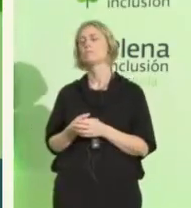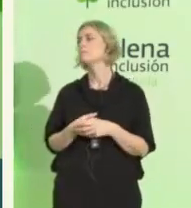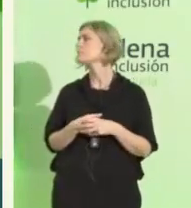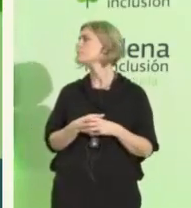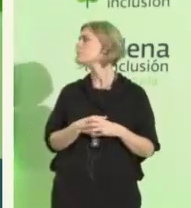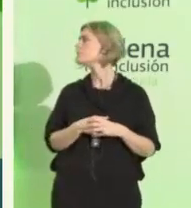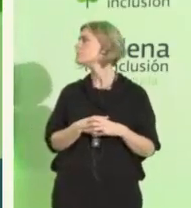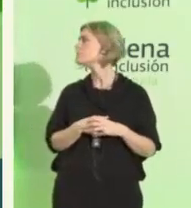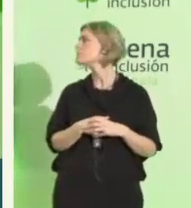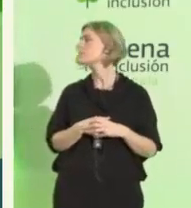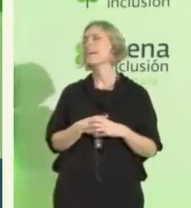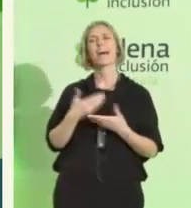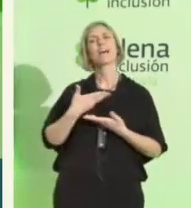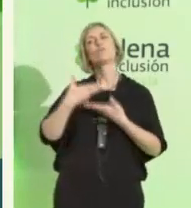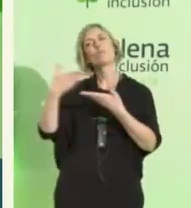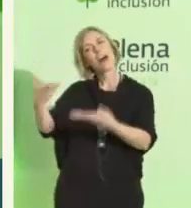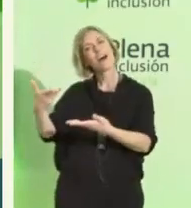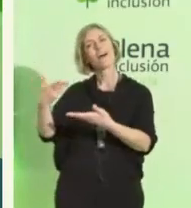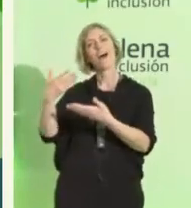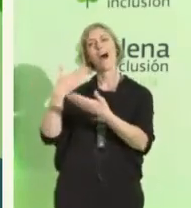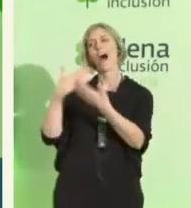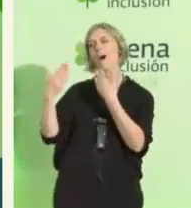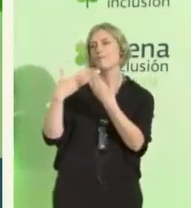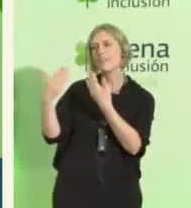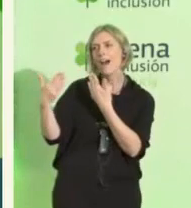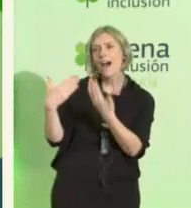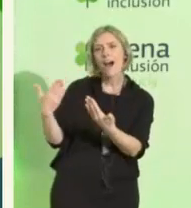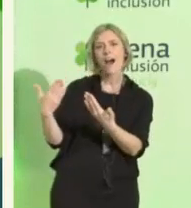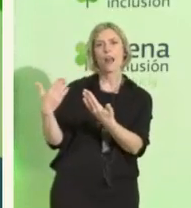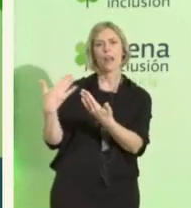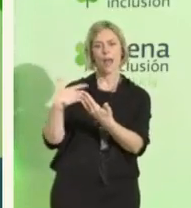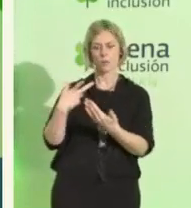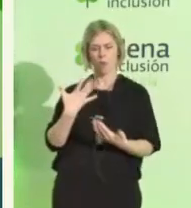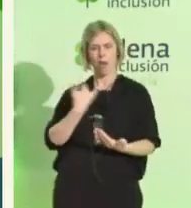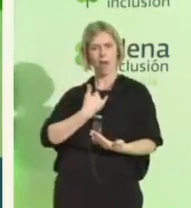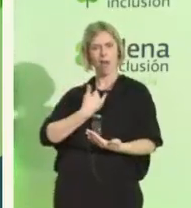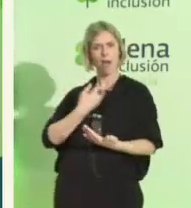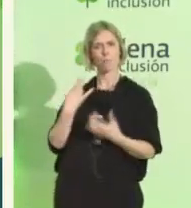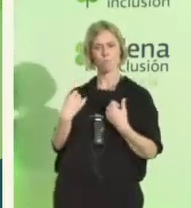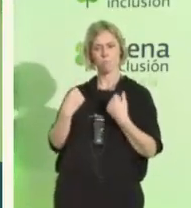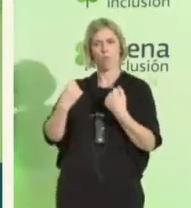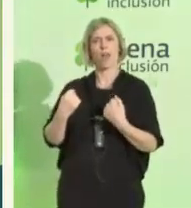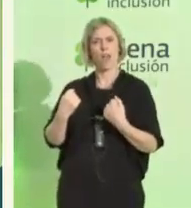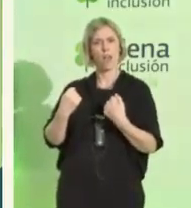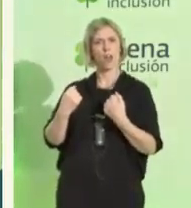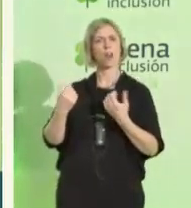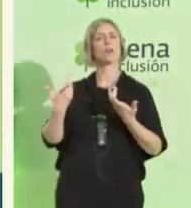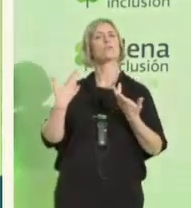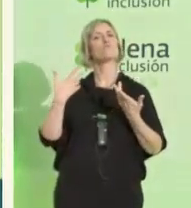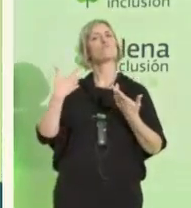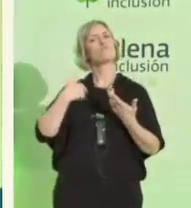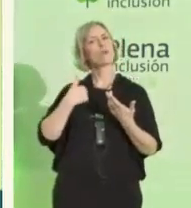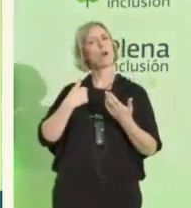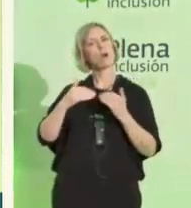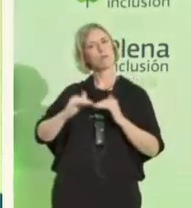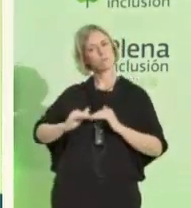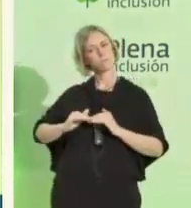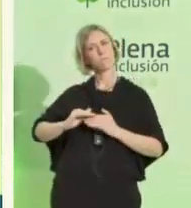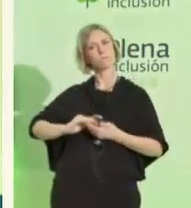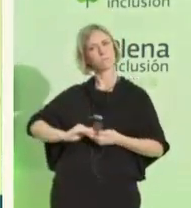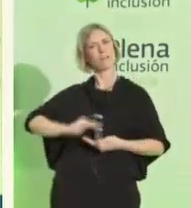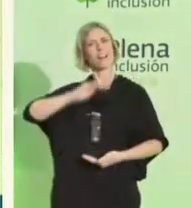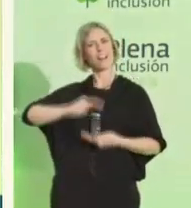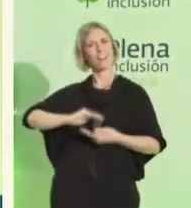en primera persona hablar ayer empoderada las que deseo porque crees que está muy bueno y